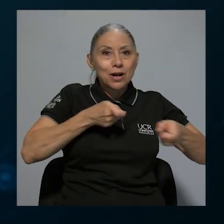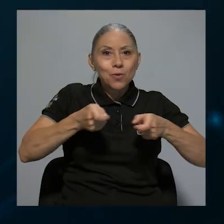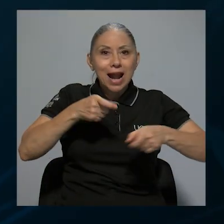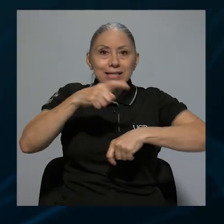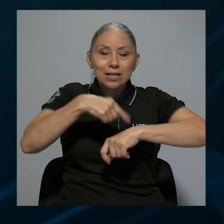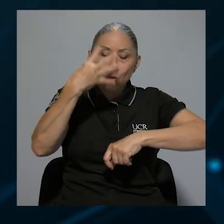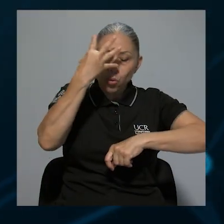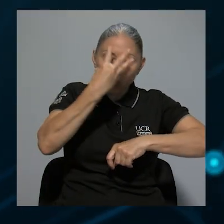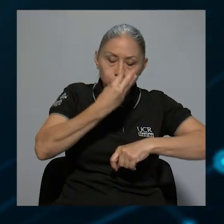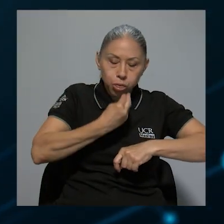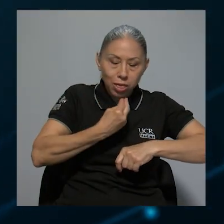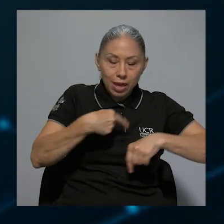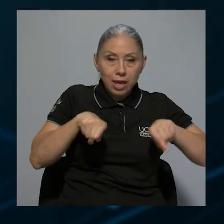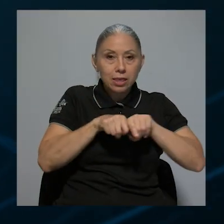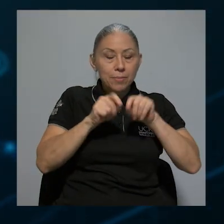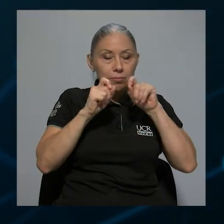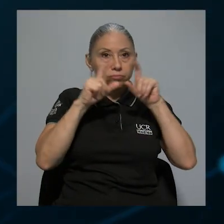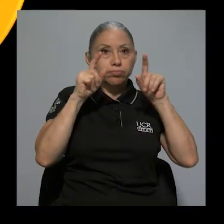del cuerpo.